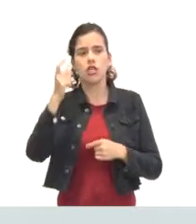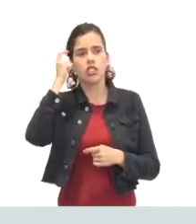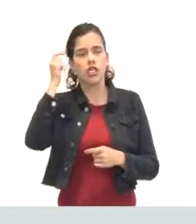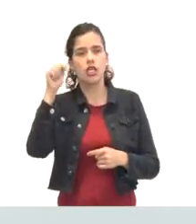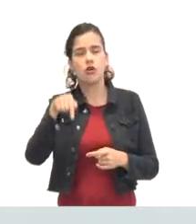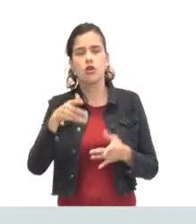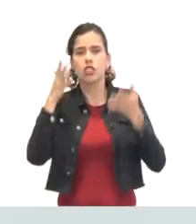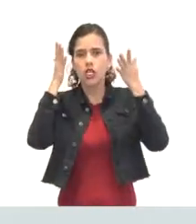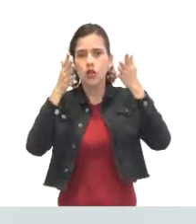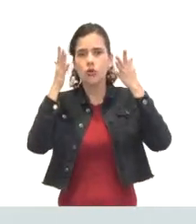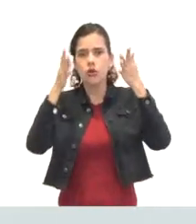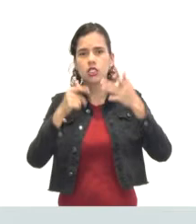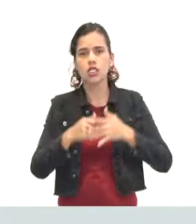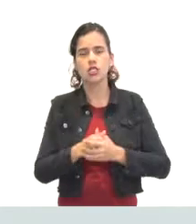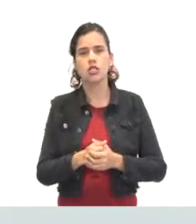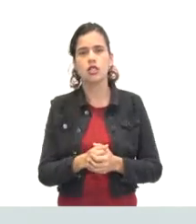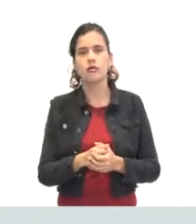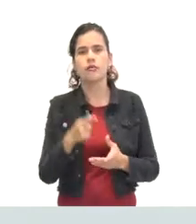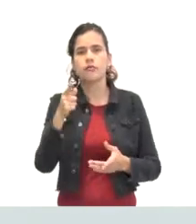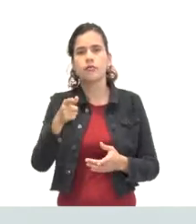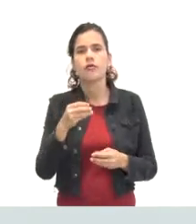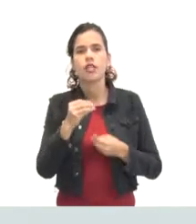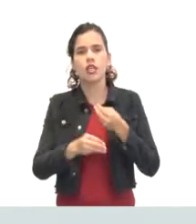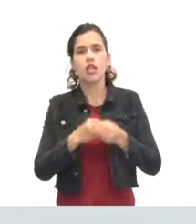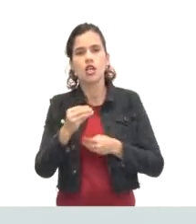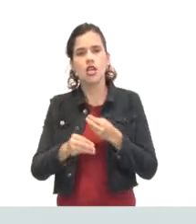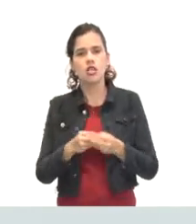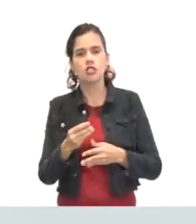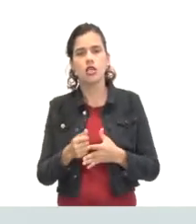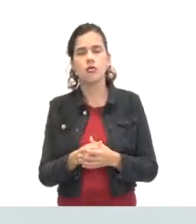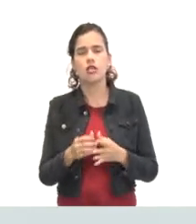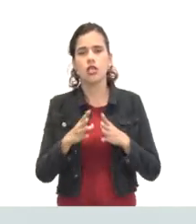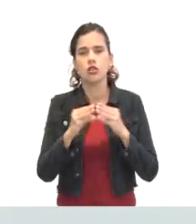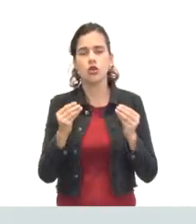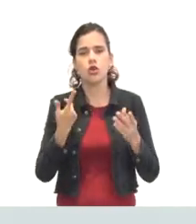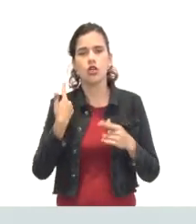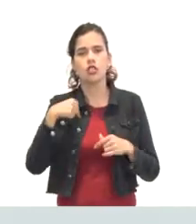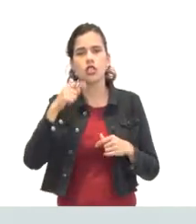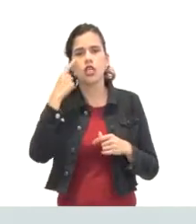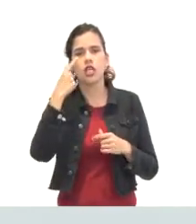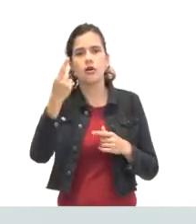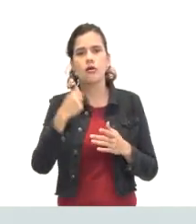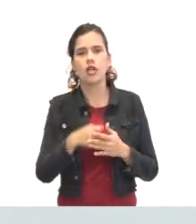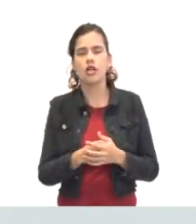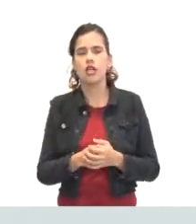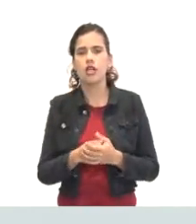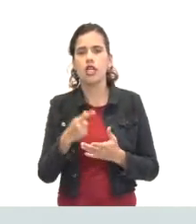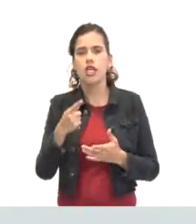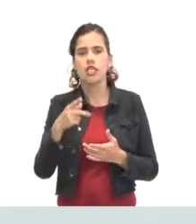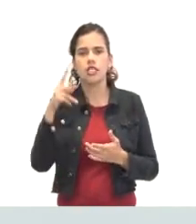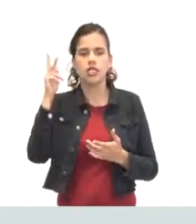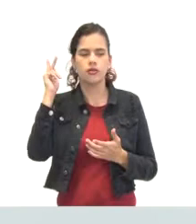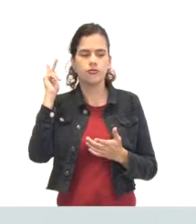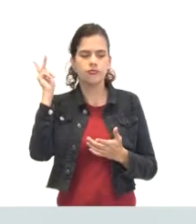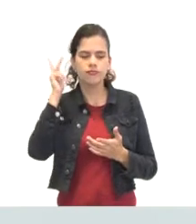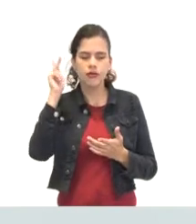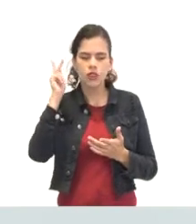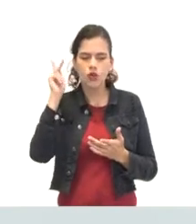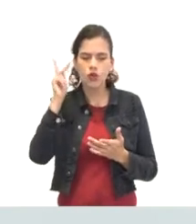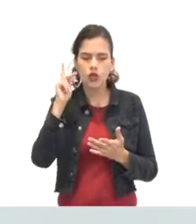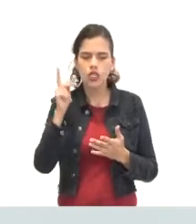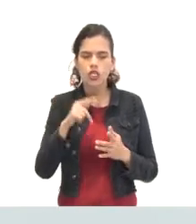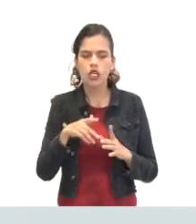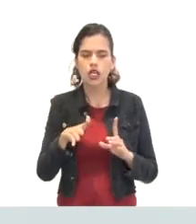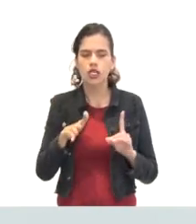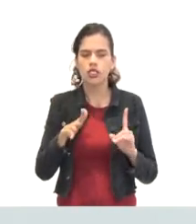estas recomendaciones entonces van a estar dirigidas hacia todo lo que tiene que ver esa superación pedagógica de cada uno